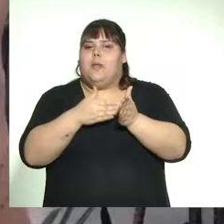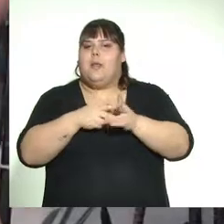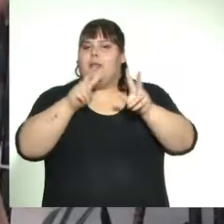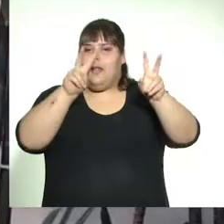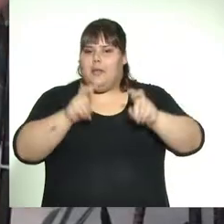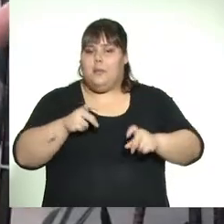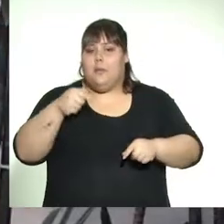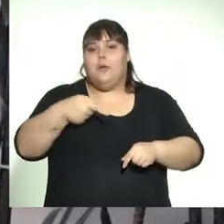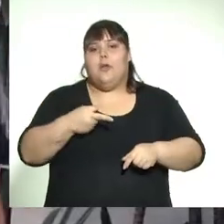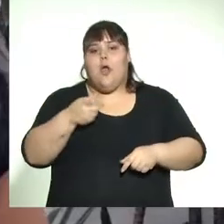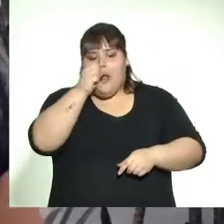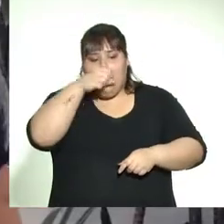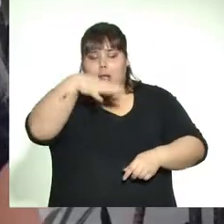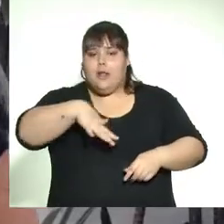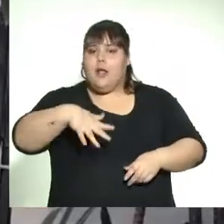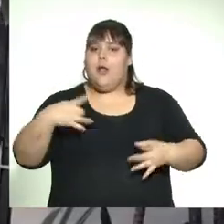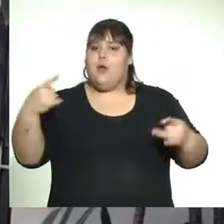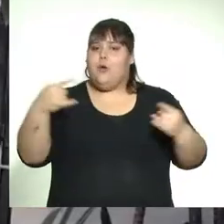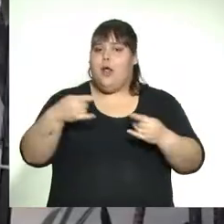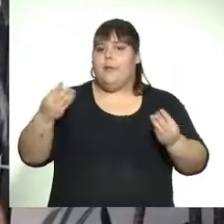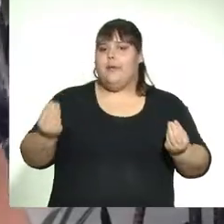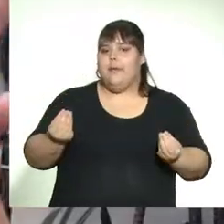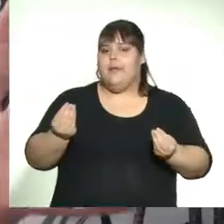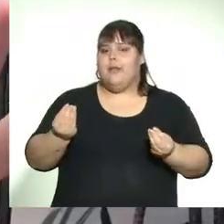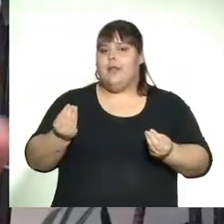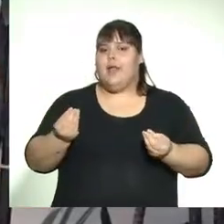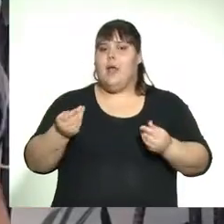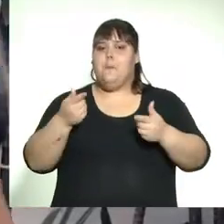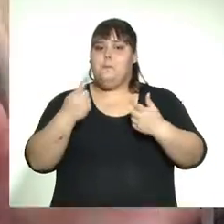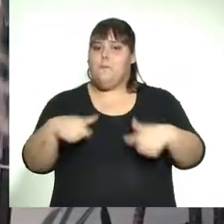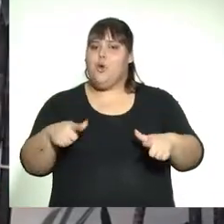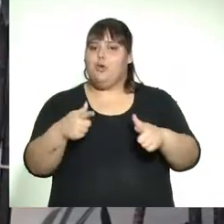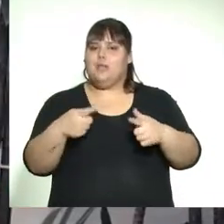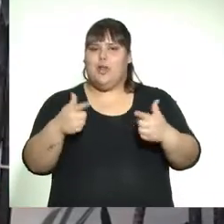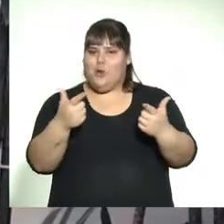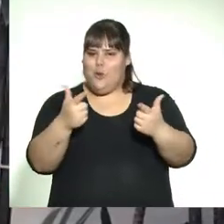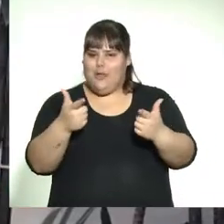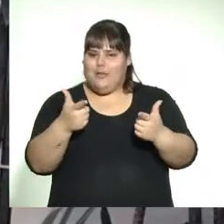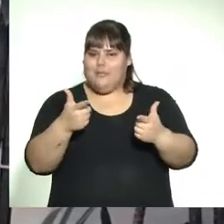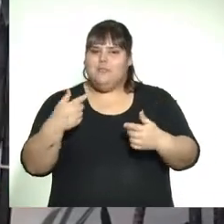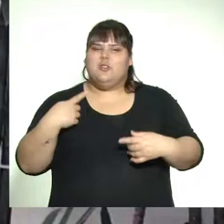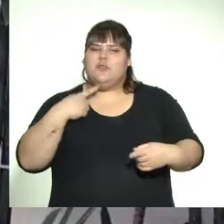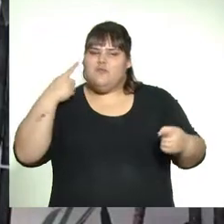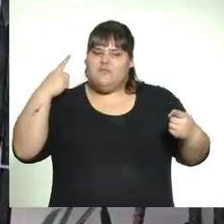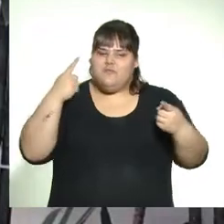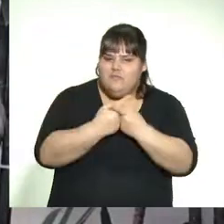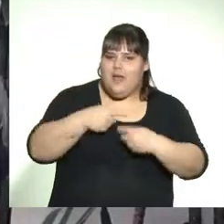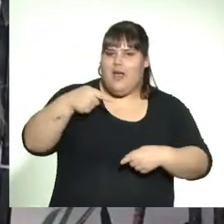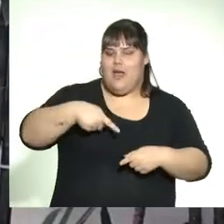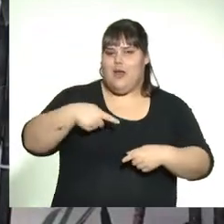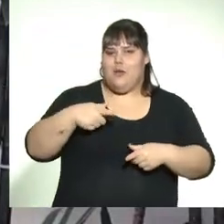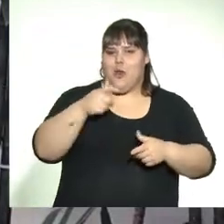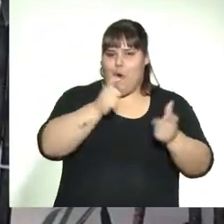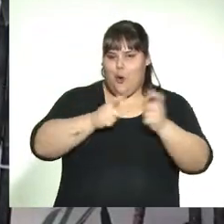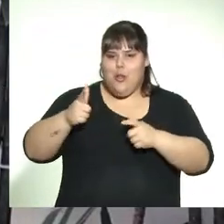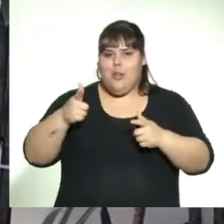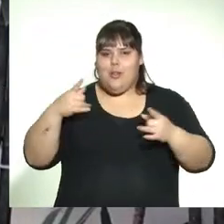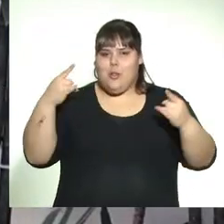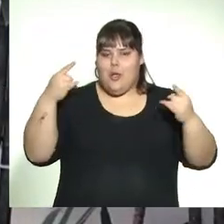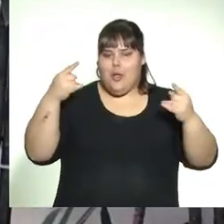hoy salimos a este patiecito para hacer un rap, que es un rap a capela. Es otro de los desafíos que nos ponemos los raperos y las raperas para poder